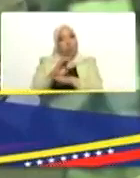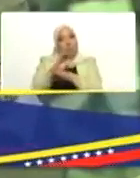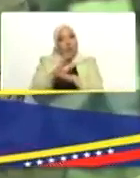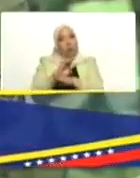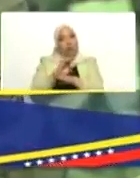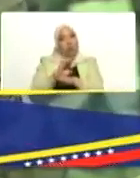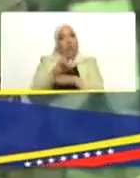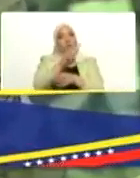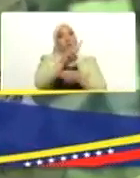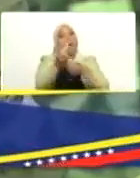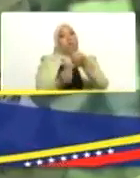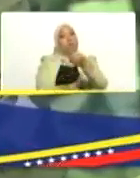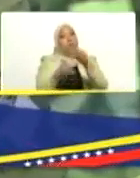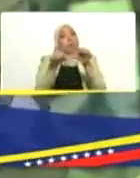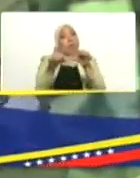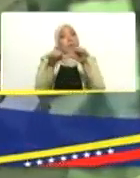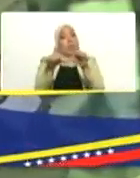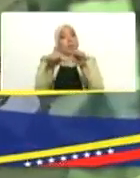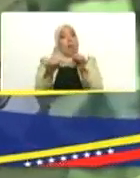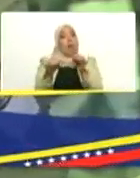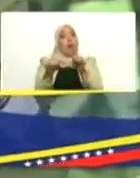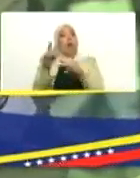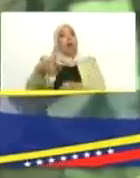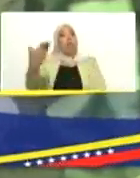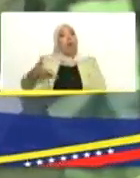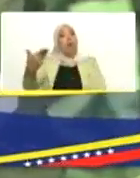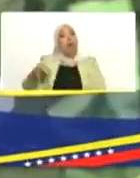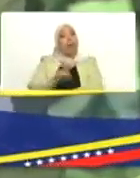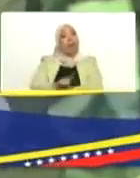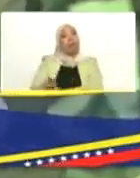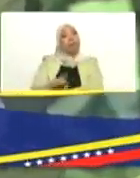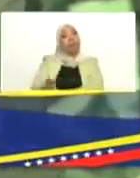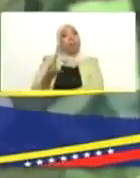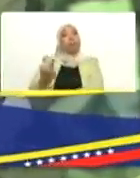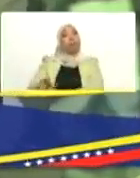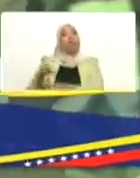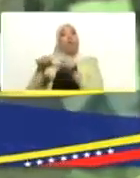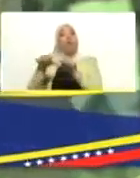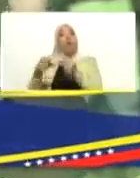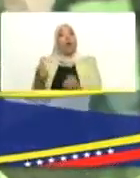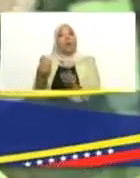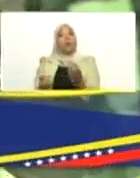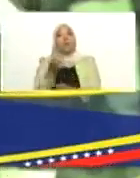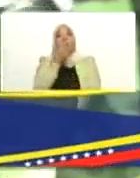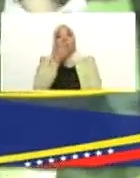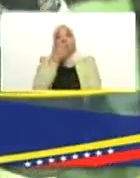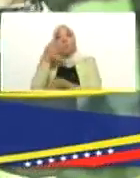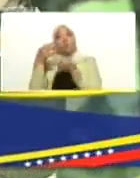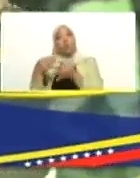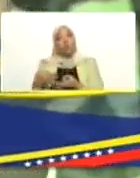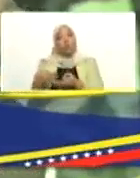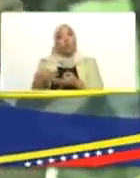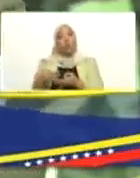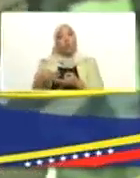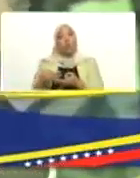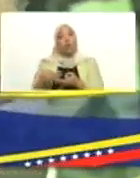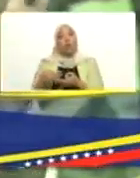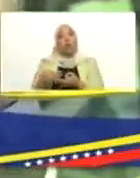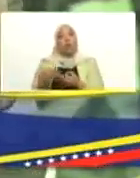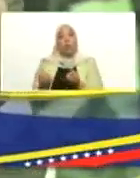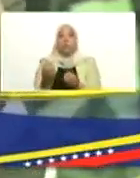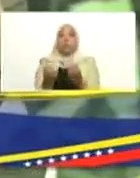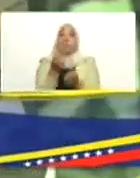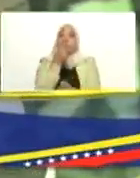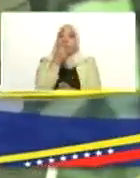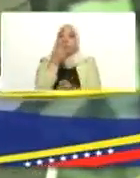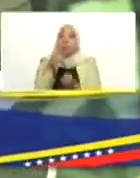vicepresidenta ha insistido en que las áreas verdes deben mantenerse, porque si no, inmediatamente crece el monte y se